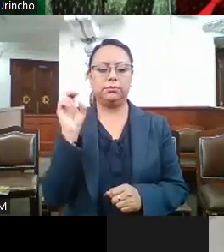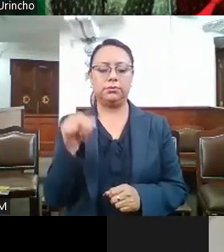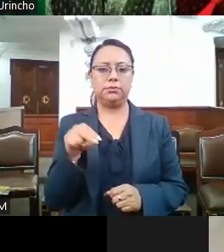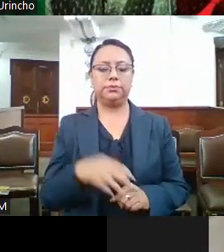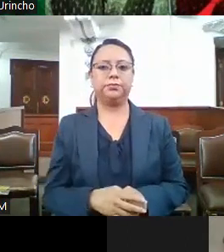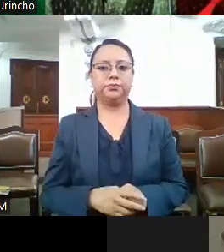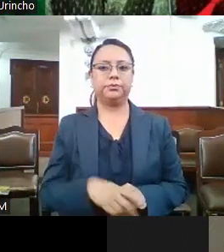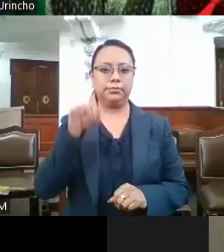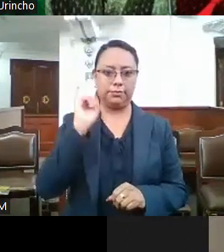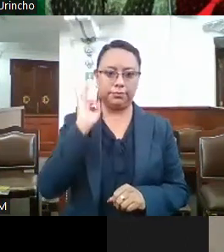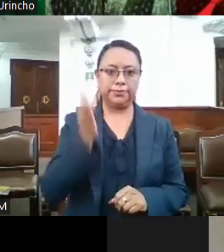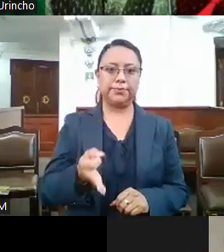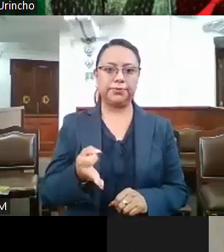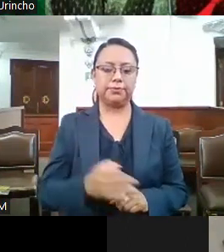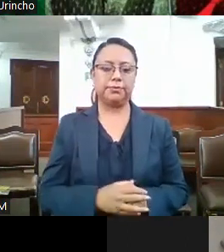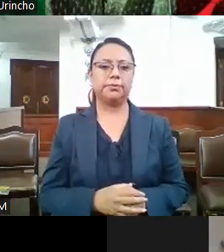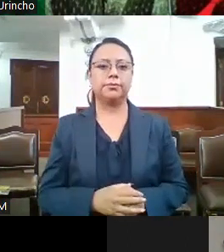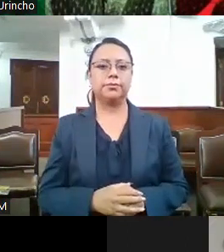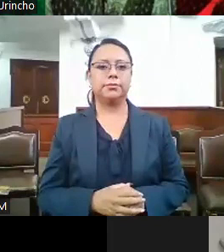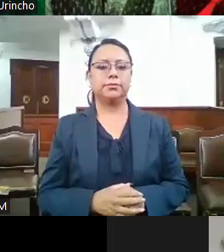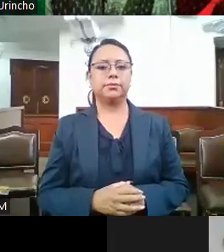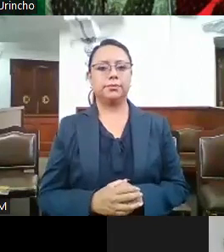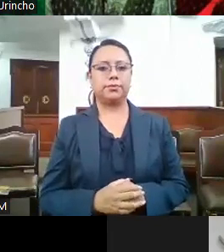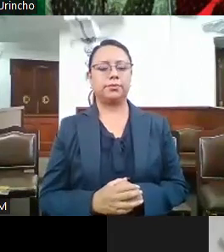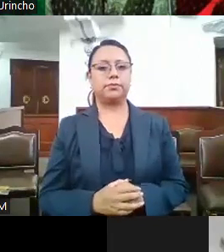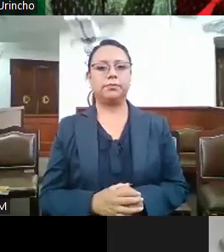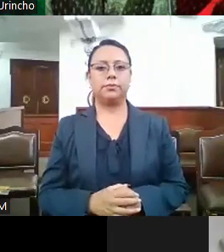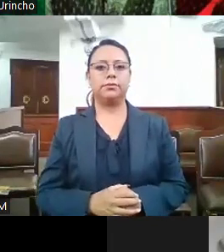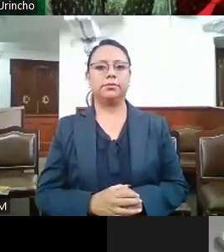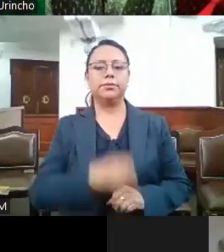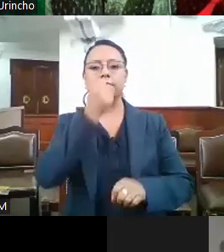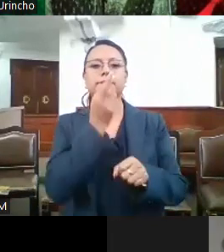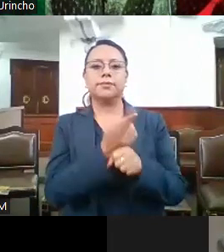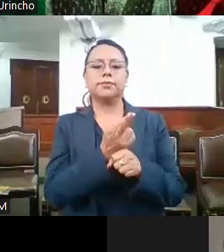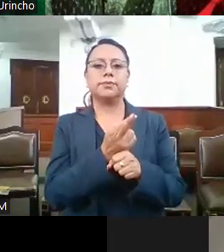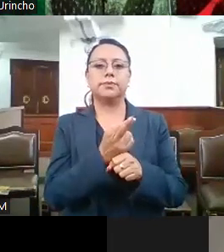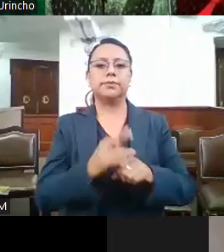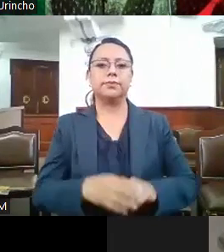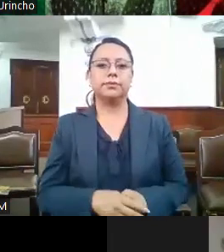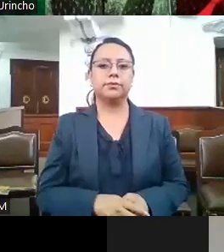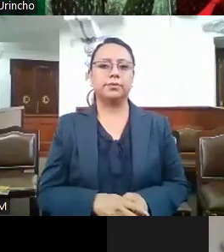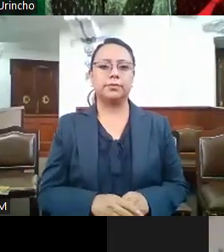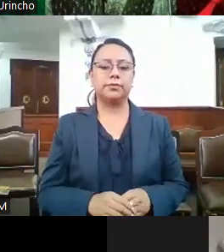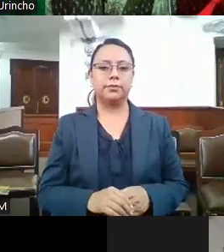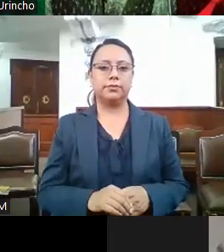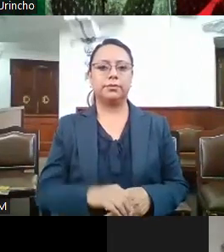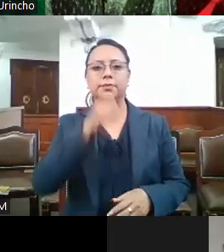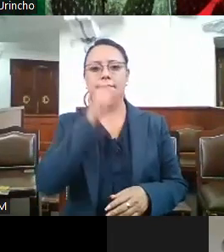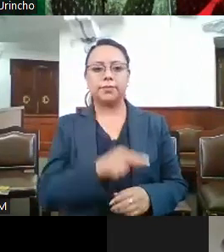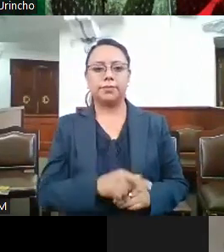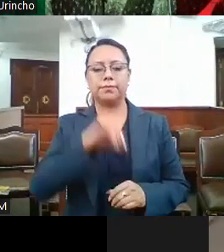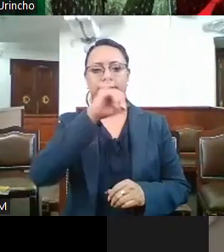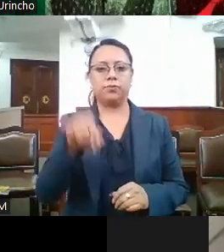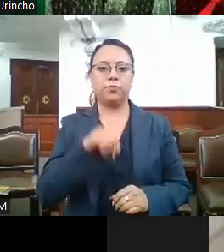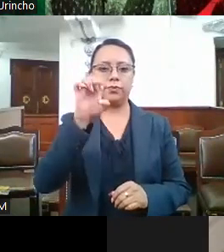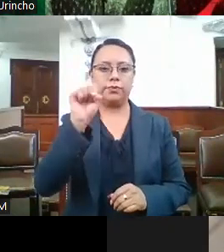favor. Gracias. Diputado Jorge Garrido. Secretario. Ah, sí. Perdón. También sí, Jesús, también estoy ya